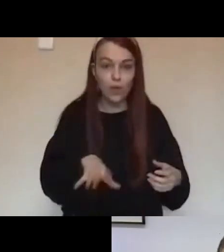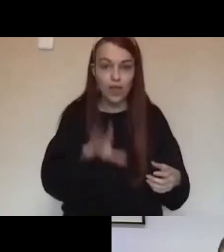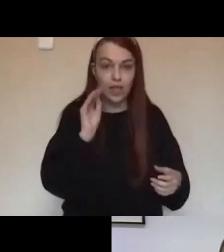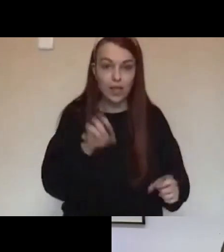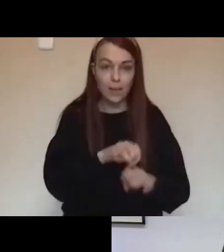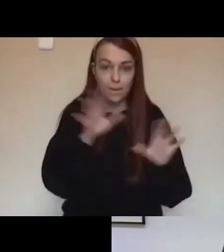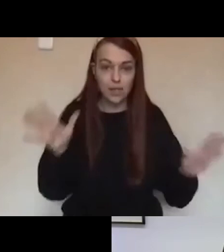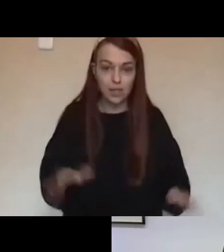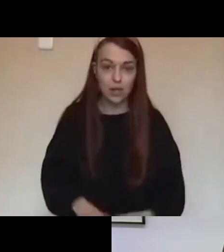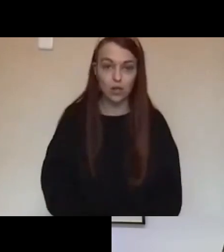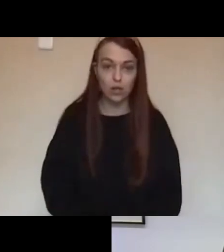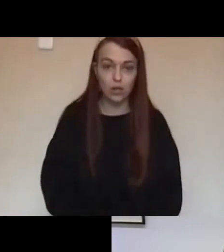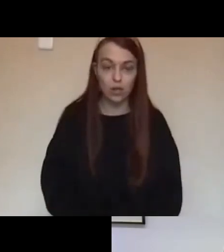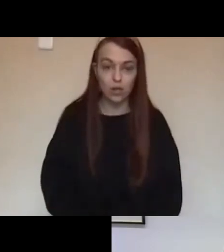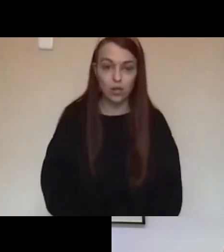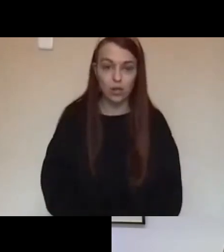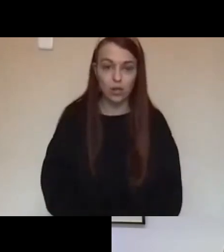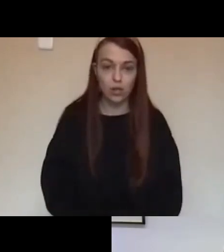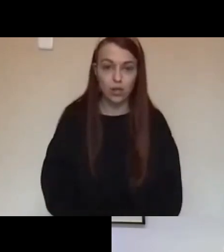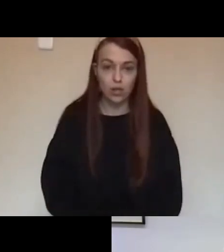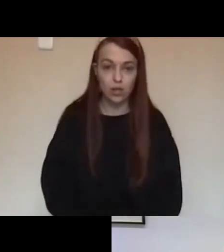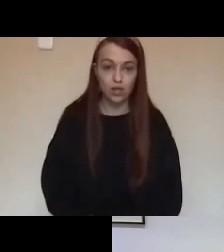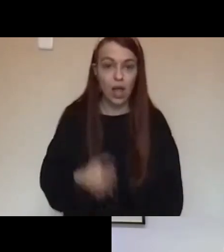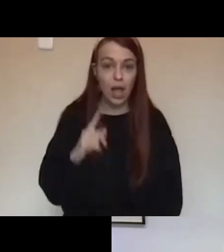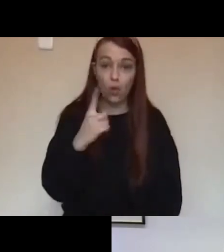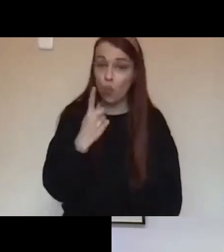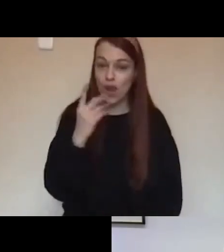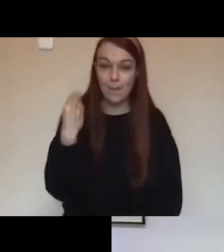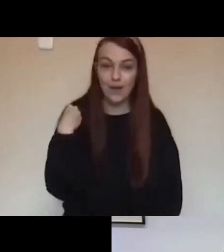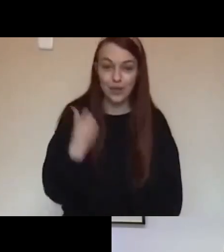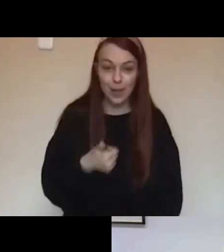poco participativa, parece que hay una pregunta más.